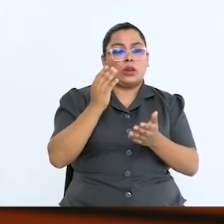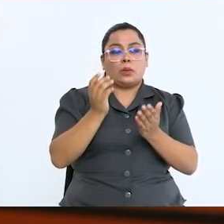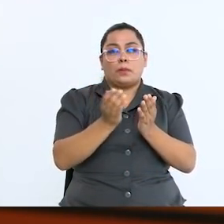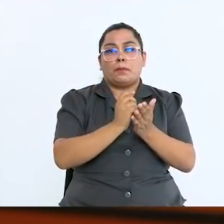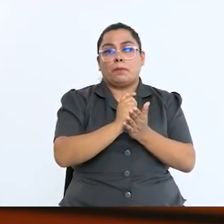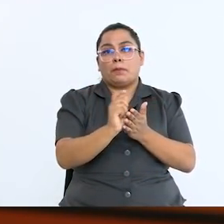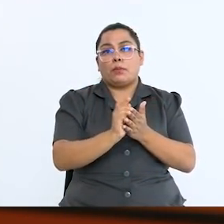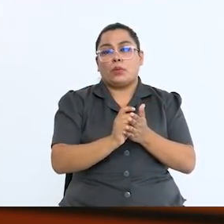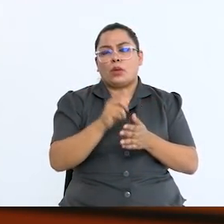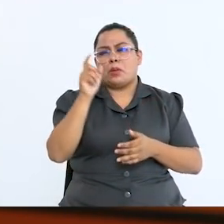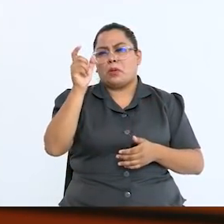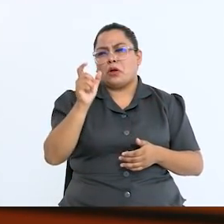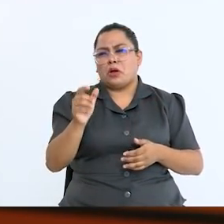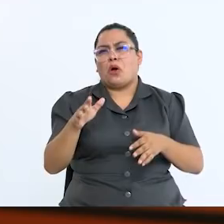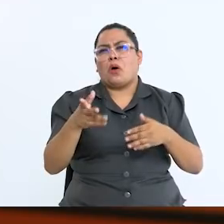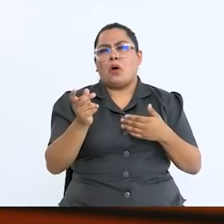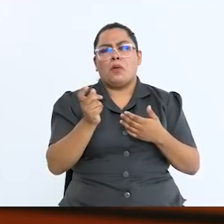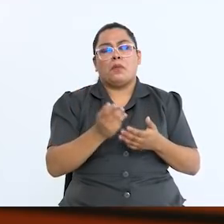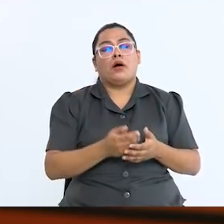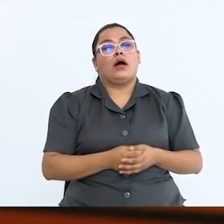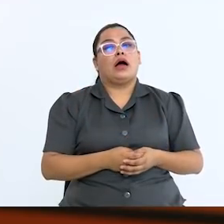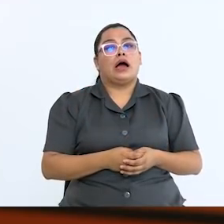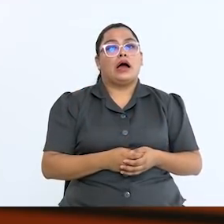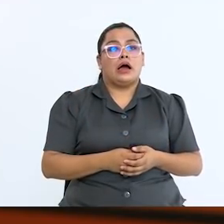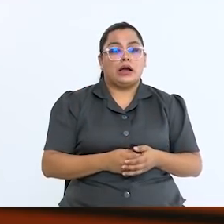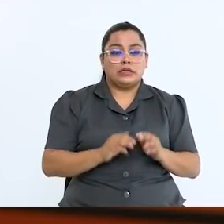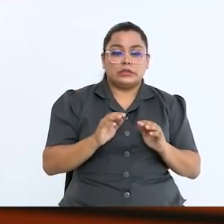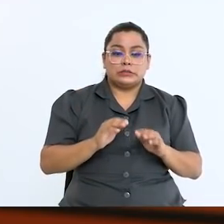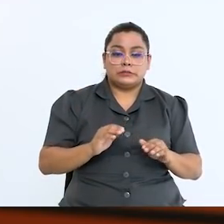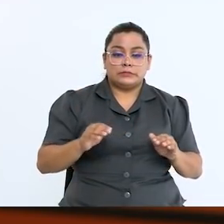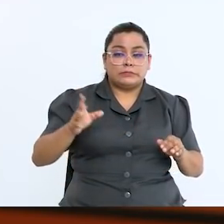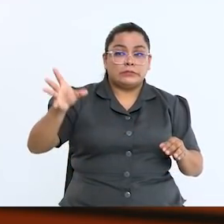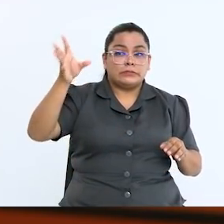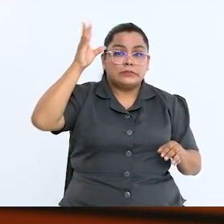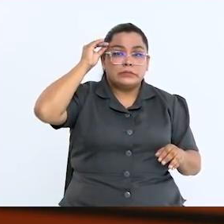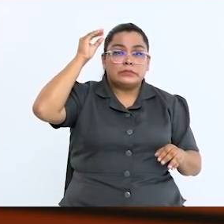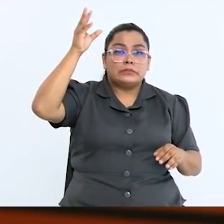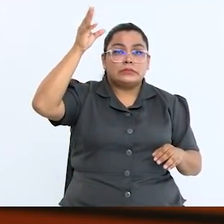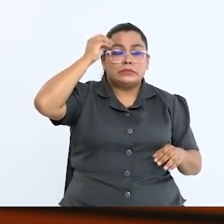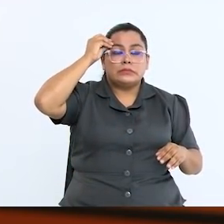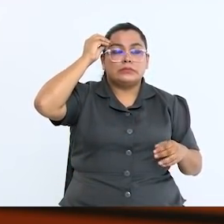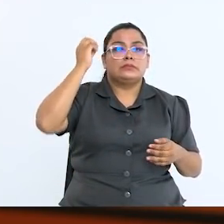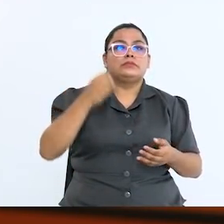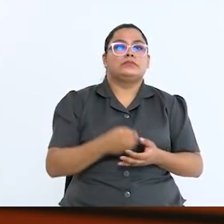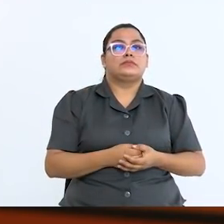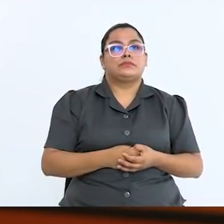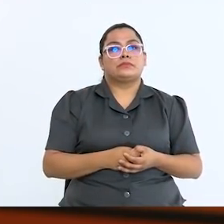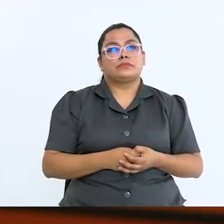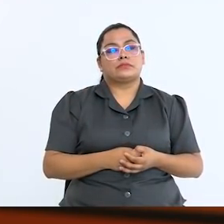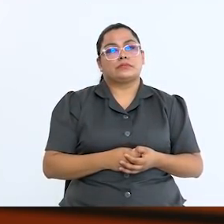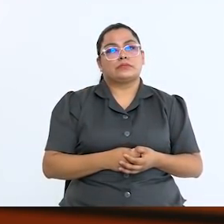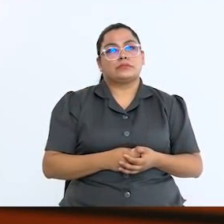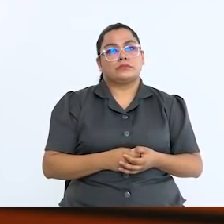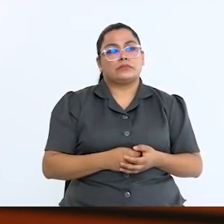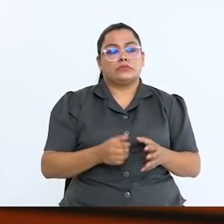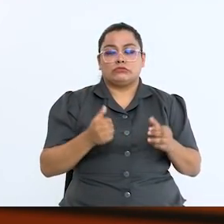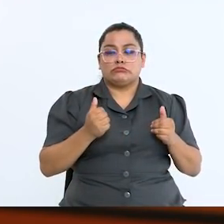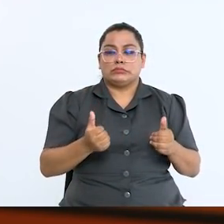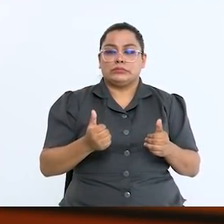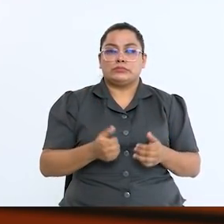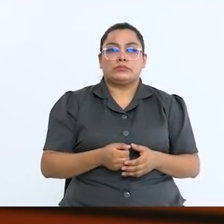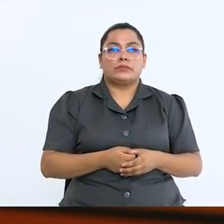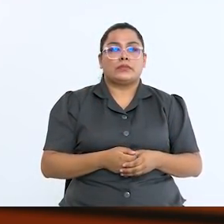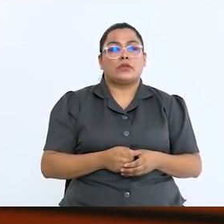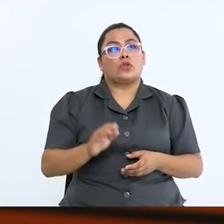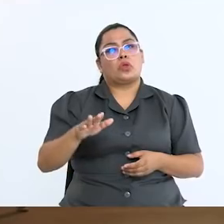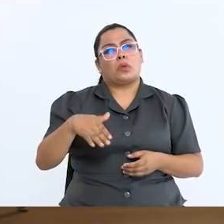decir, tal palabra se escribe así, así, entonces el niño ya está siendo consciente de ese aprendizaje. Muy